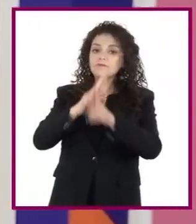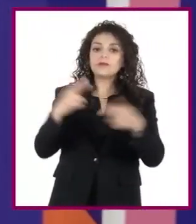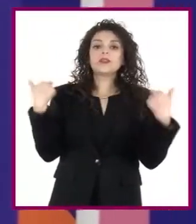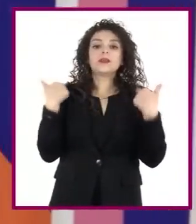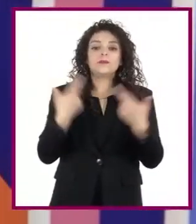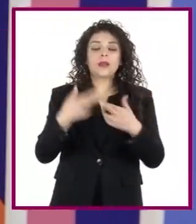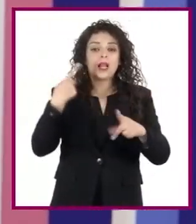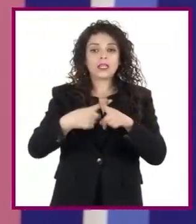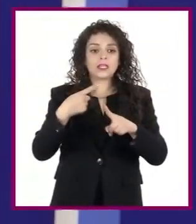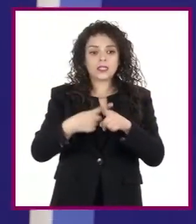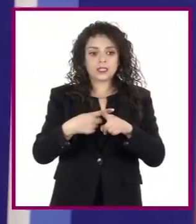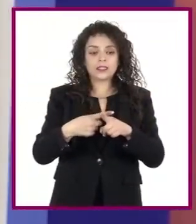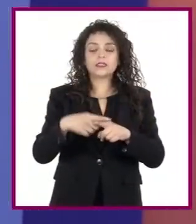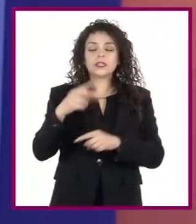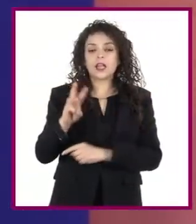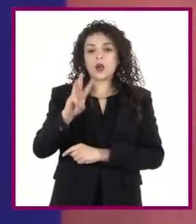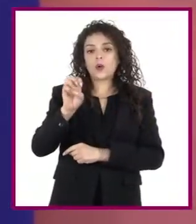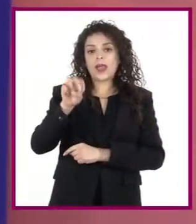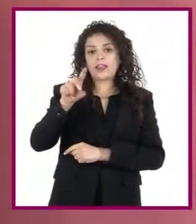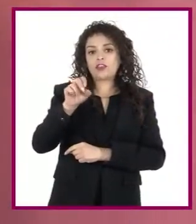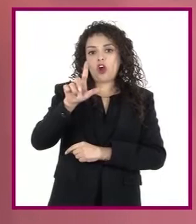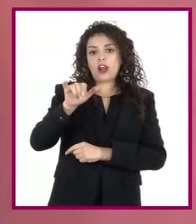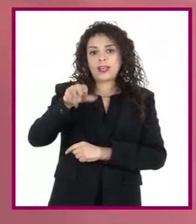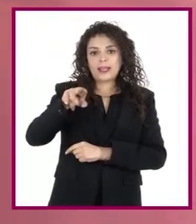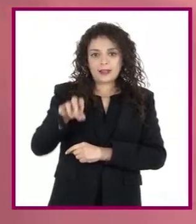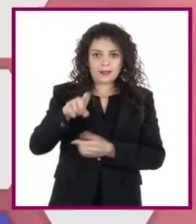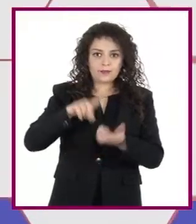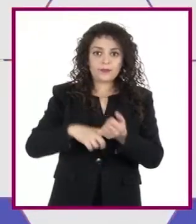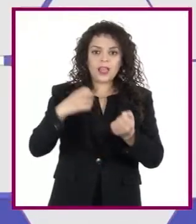Gwendolyn Ríos, quien profundizará en el resumen.